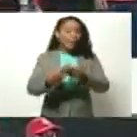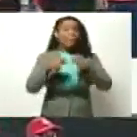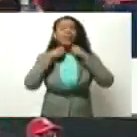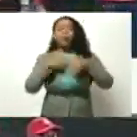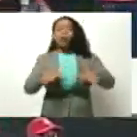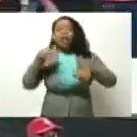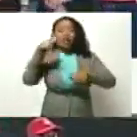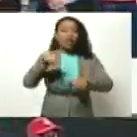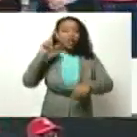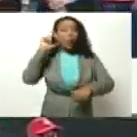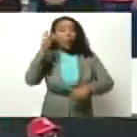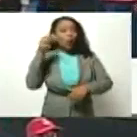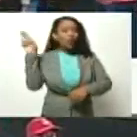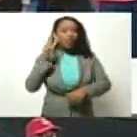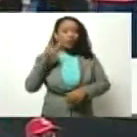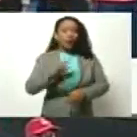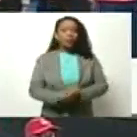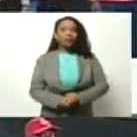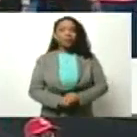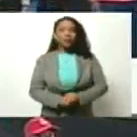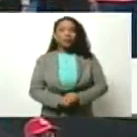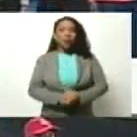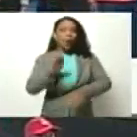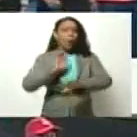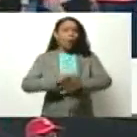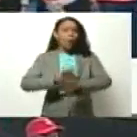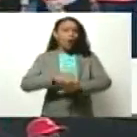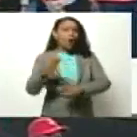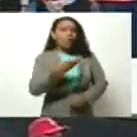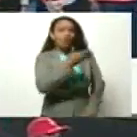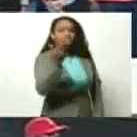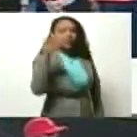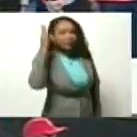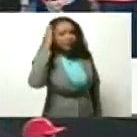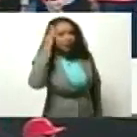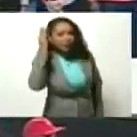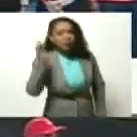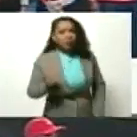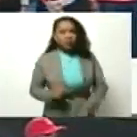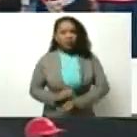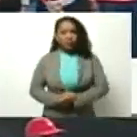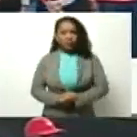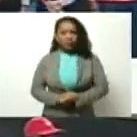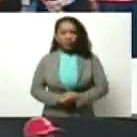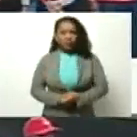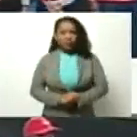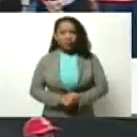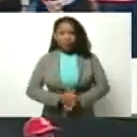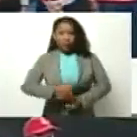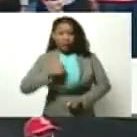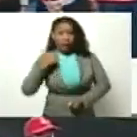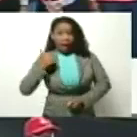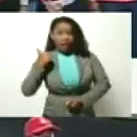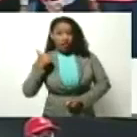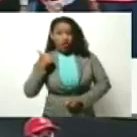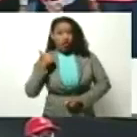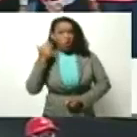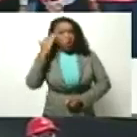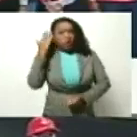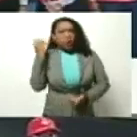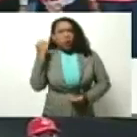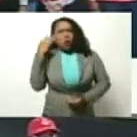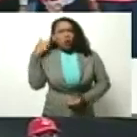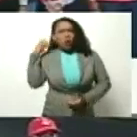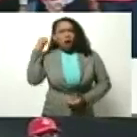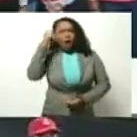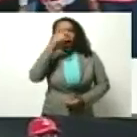Ni en guárico ni en Venezuela porque ustedes saben que ellos tienen no sé cuántos años con